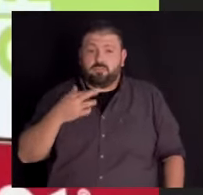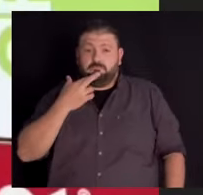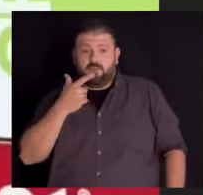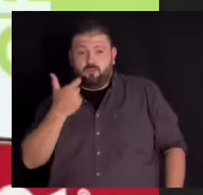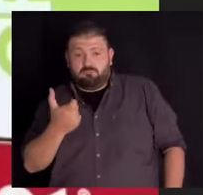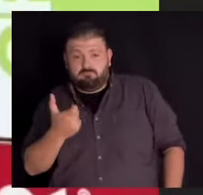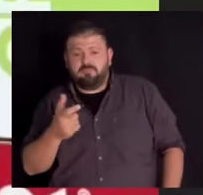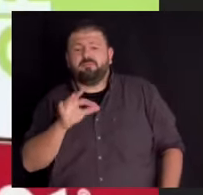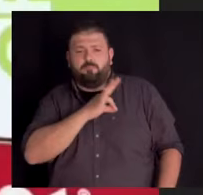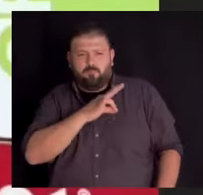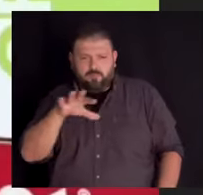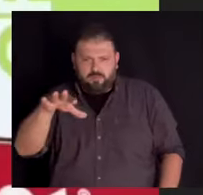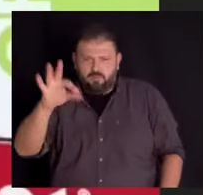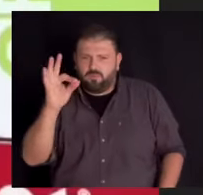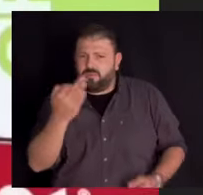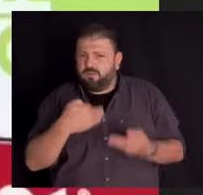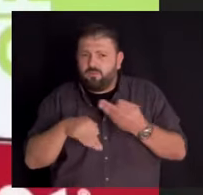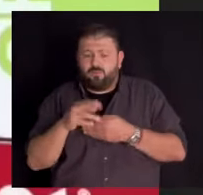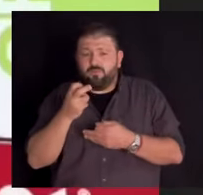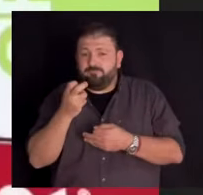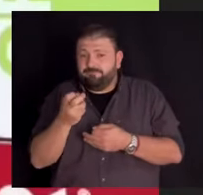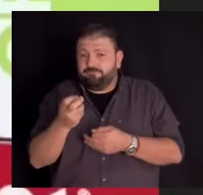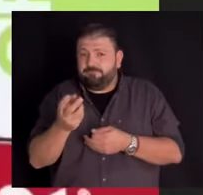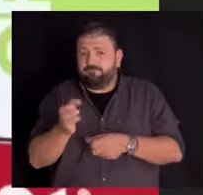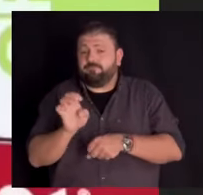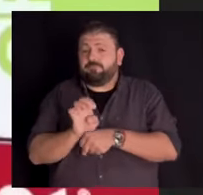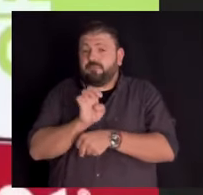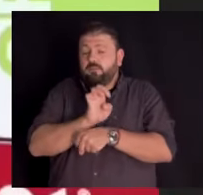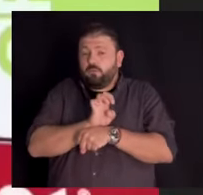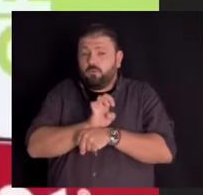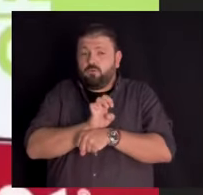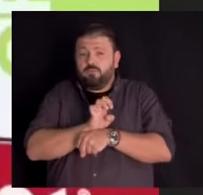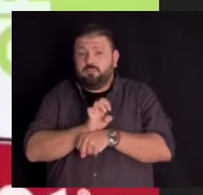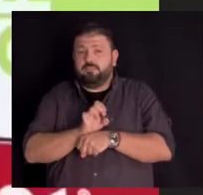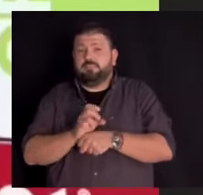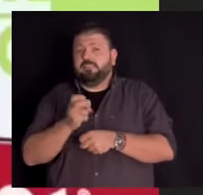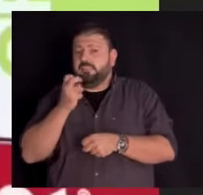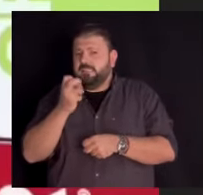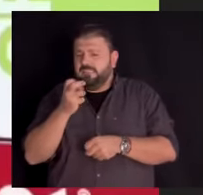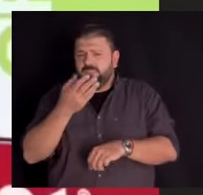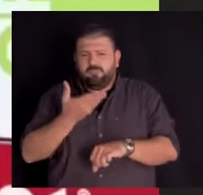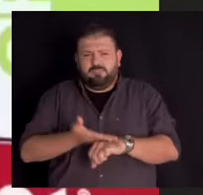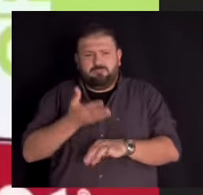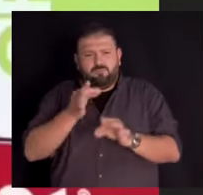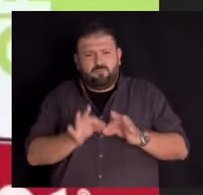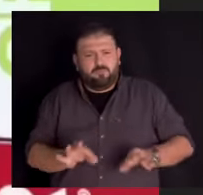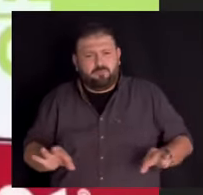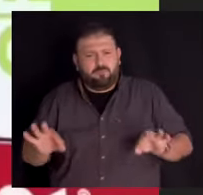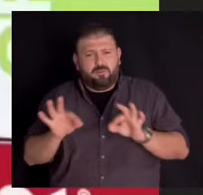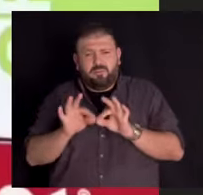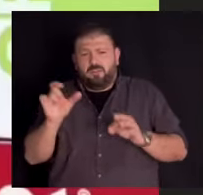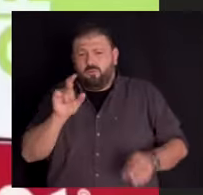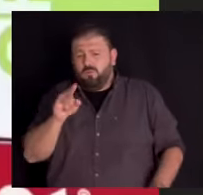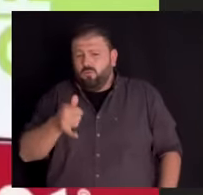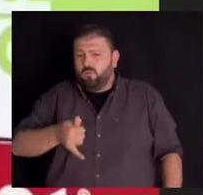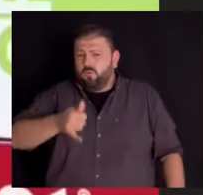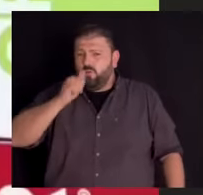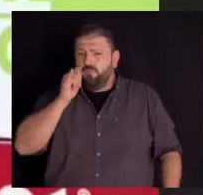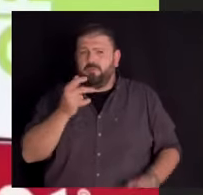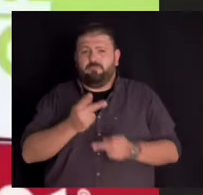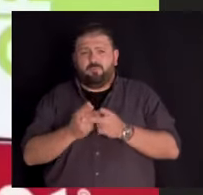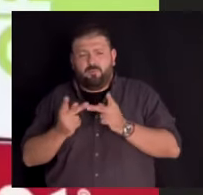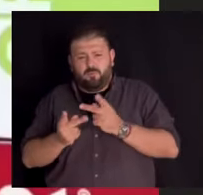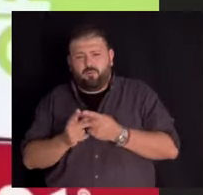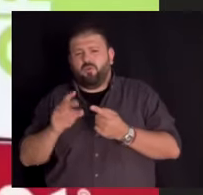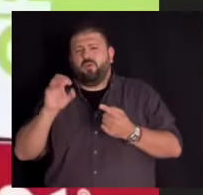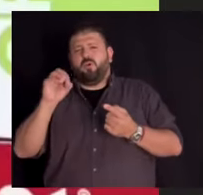encuentren. Entonces, resulta ser que esto es súper importante. El estar tomando estos productos, el Optimus, el Power